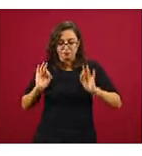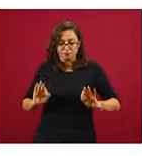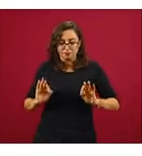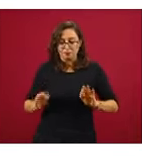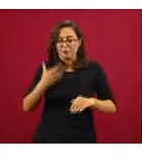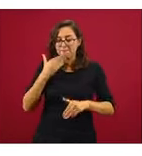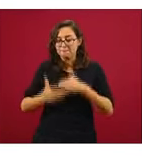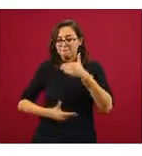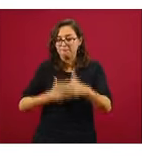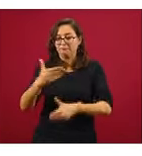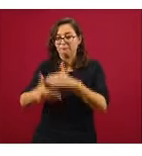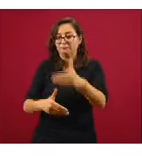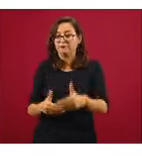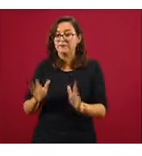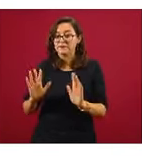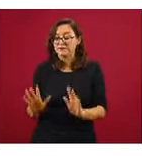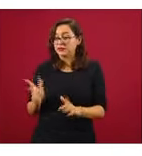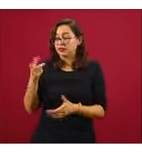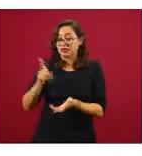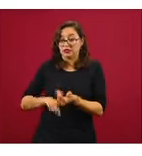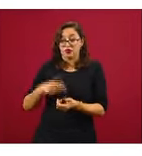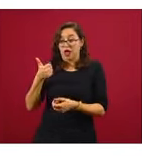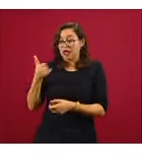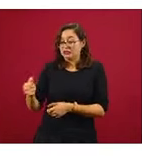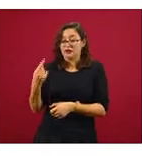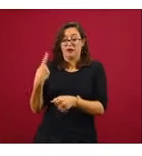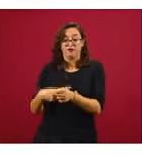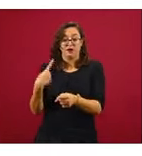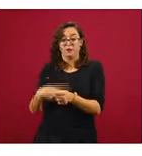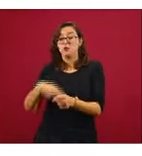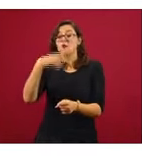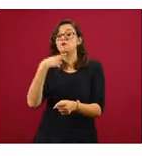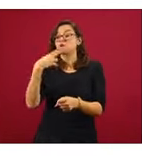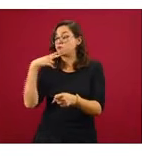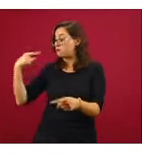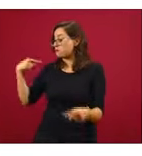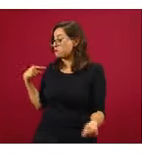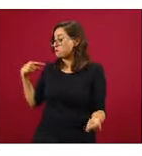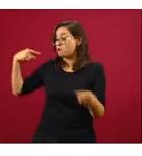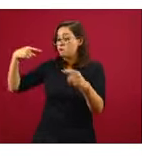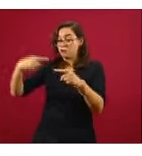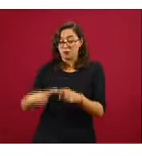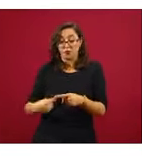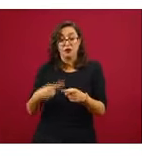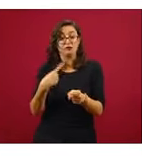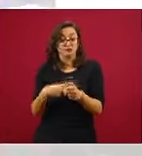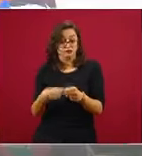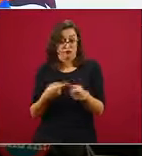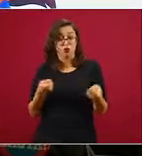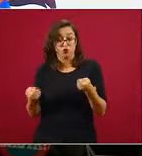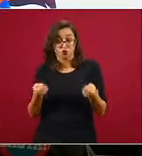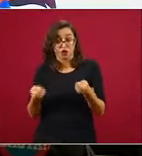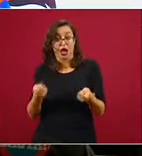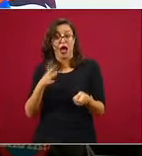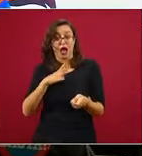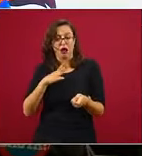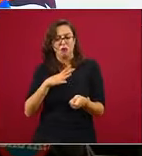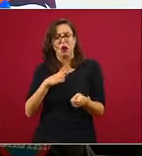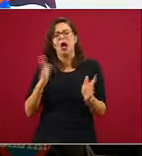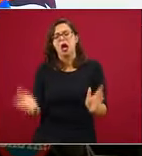condición de persona que vive con diabetes en los últimos meses, para saber si uno tiene controlada la glucosa, tiene